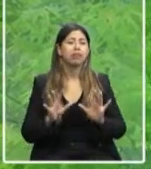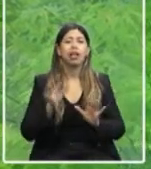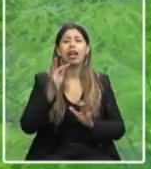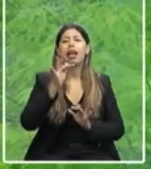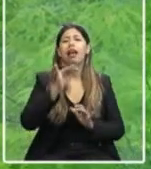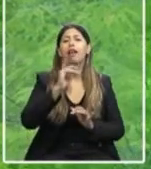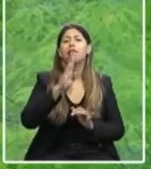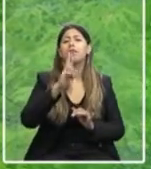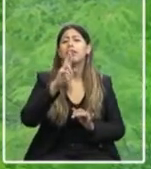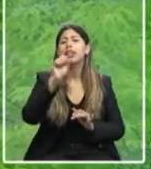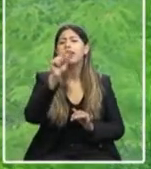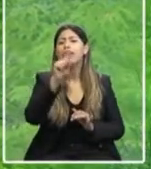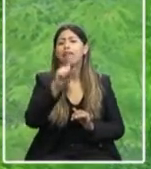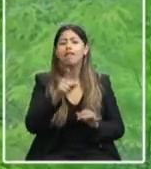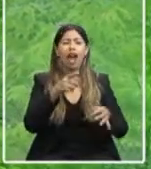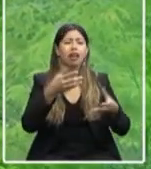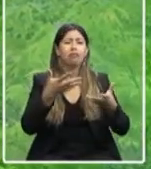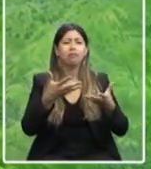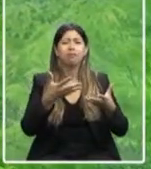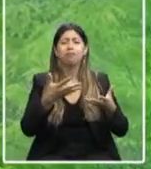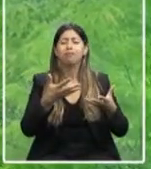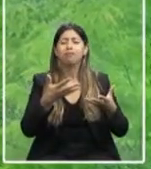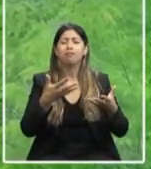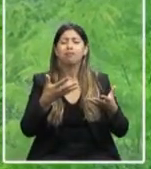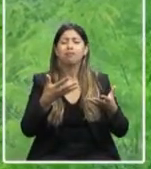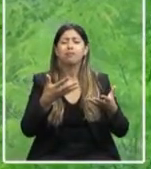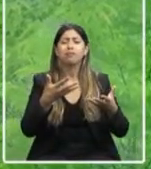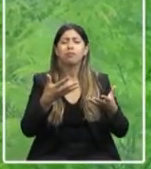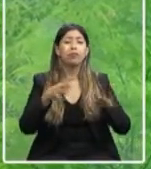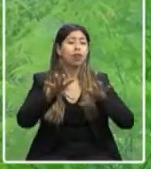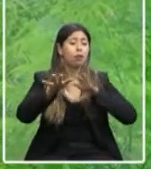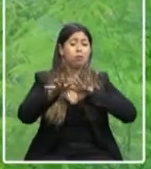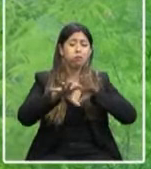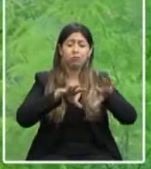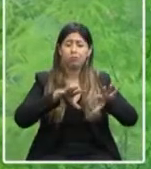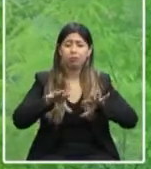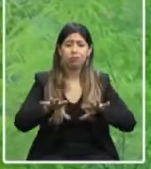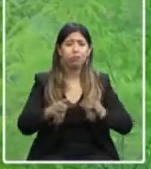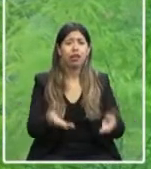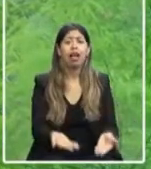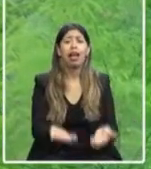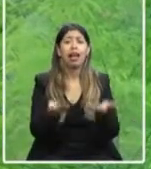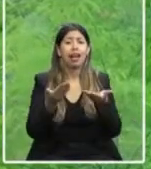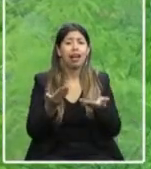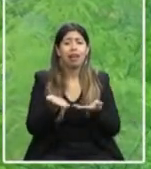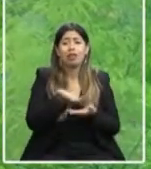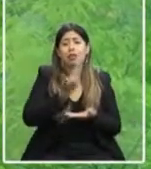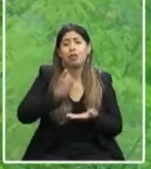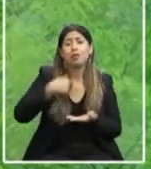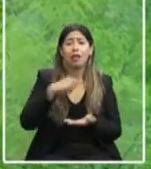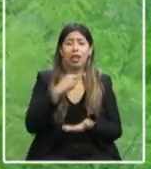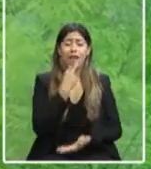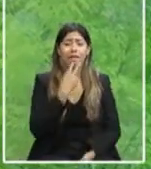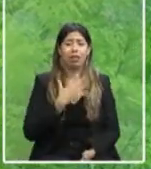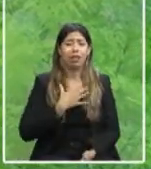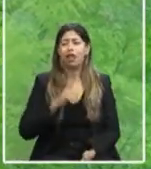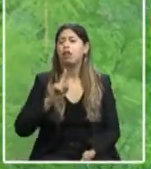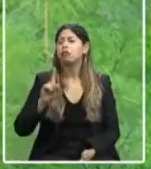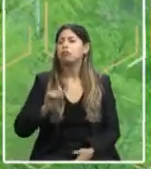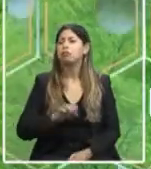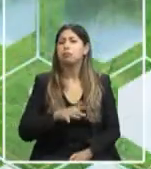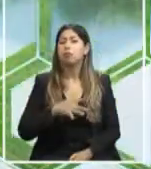fibras, para, en general, para toda nuestra vida. No lo sentimos, pero